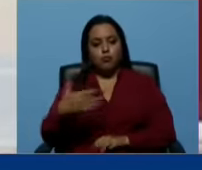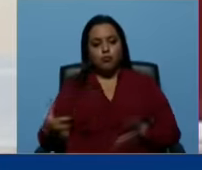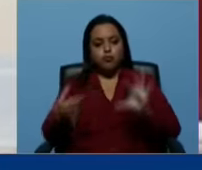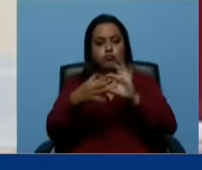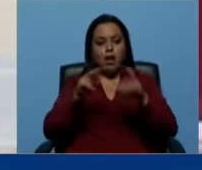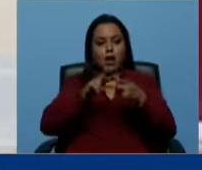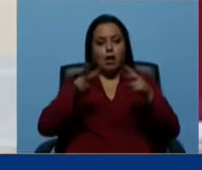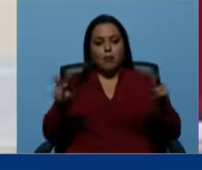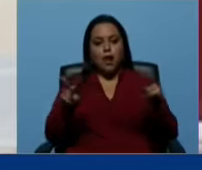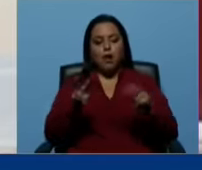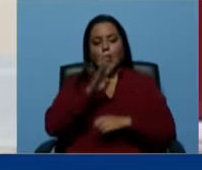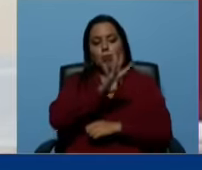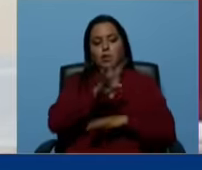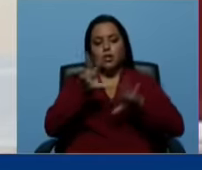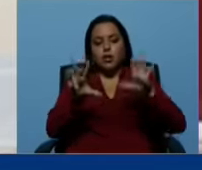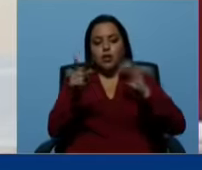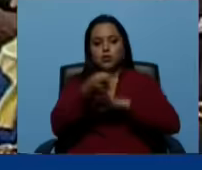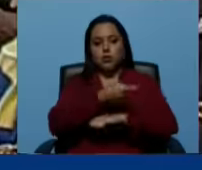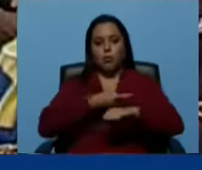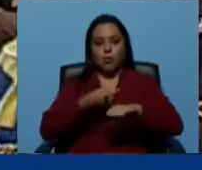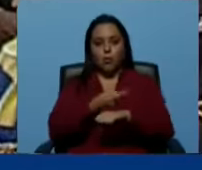en 48 horas.